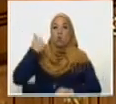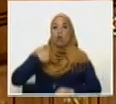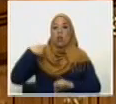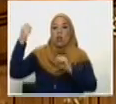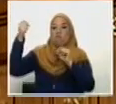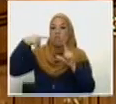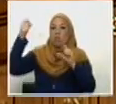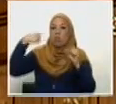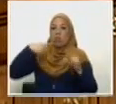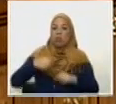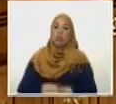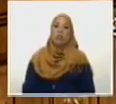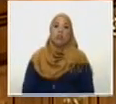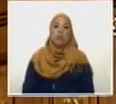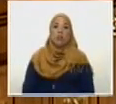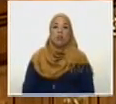escenario.